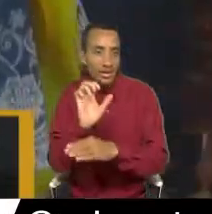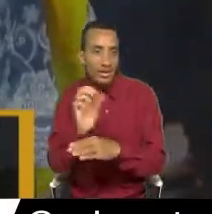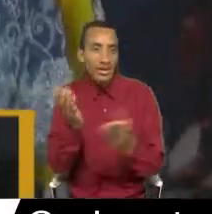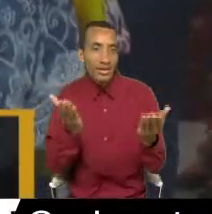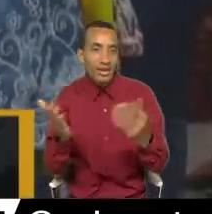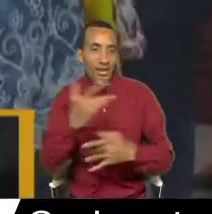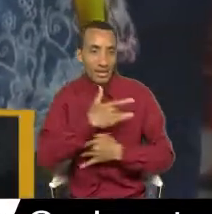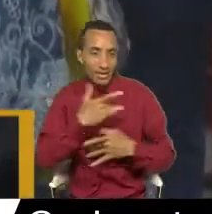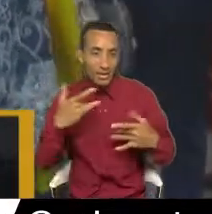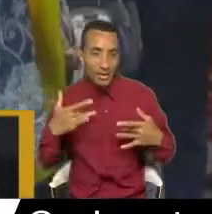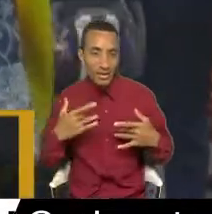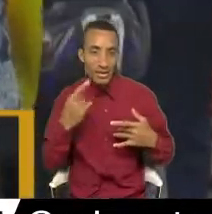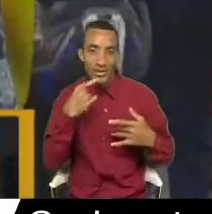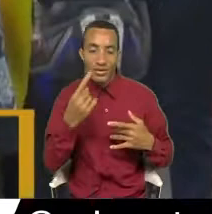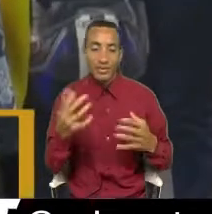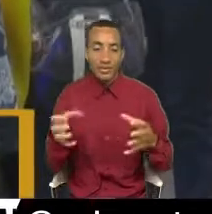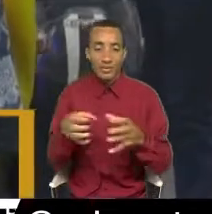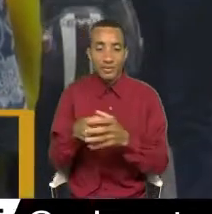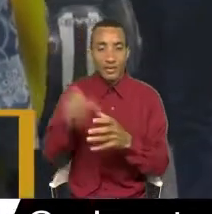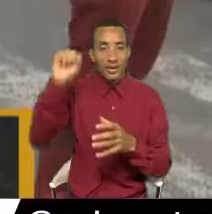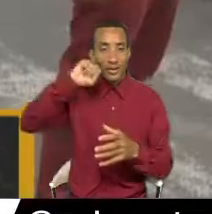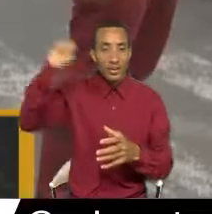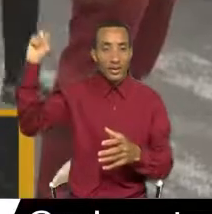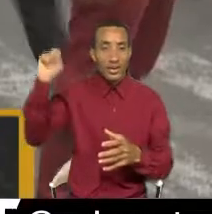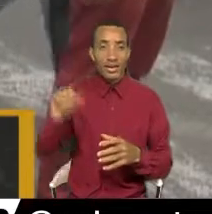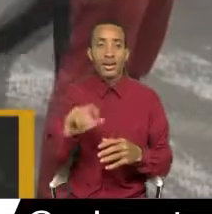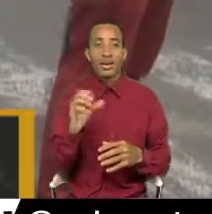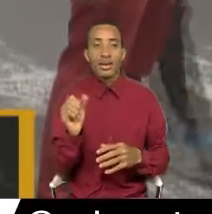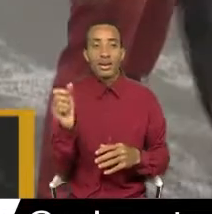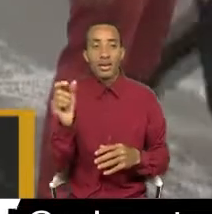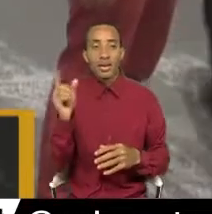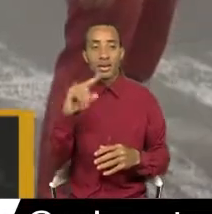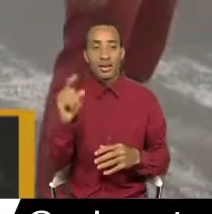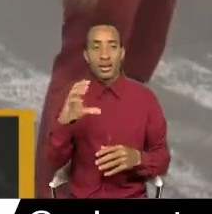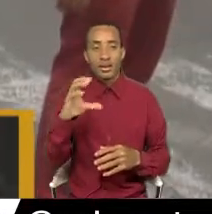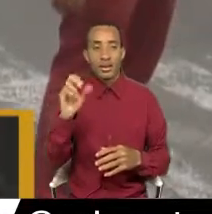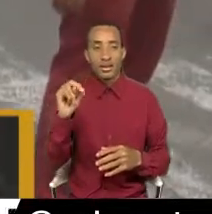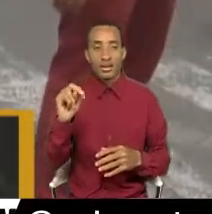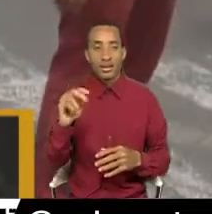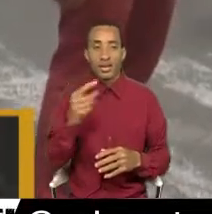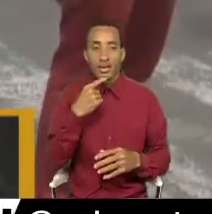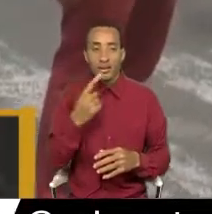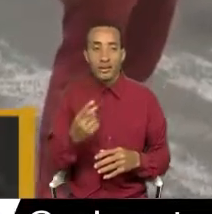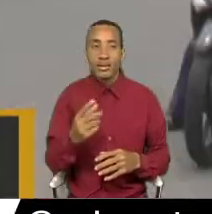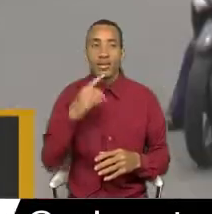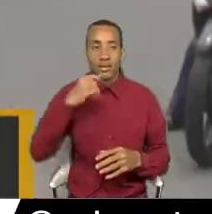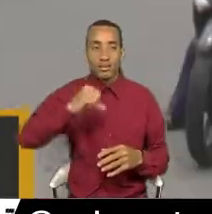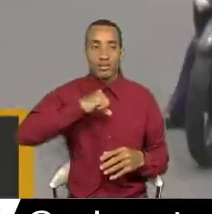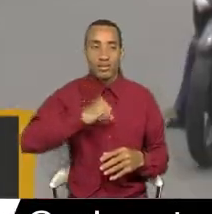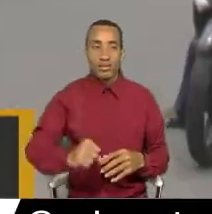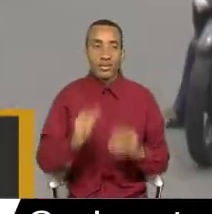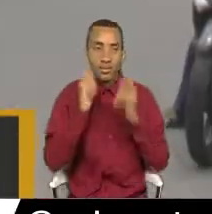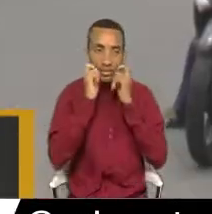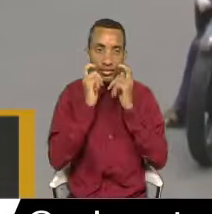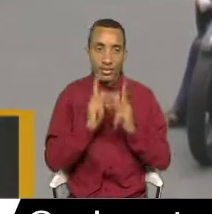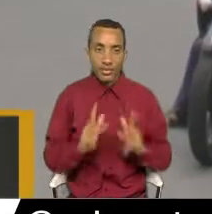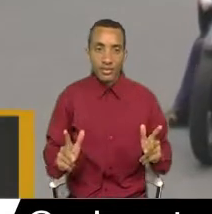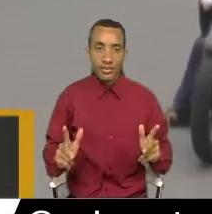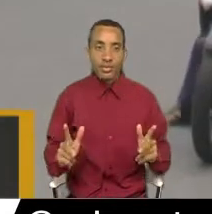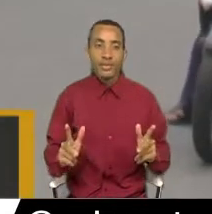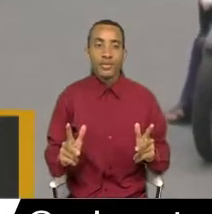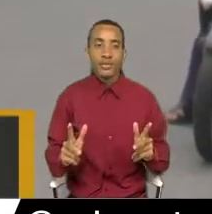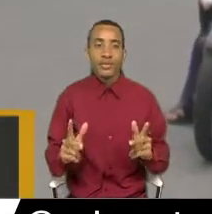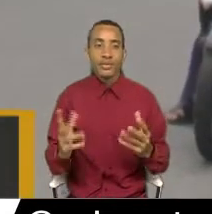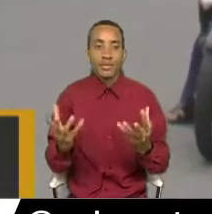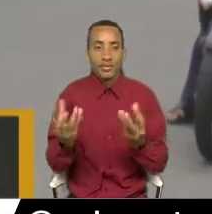por parte del sindicato de docentes ASEM del municipio, quienes exigen que les respeten el derecho a la salud. Los compañeros y compañeras